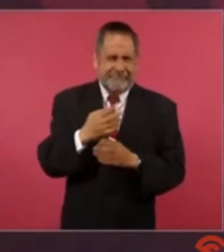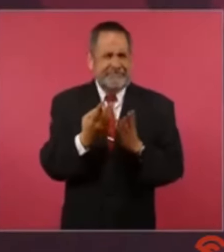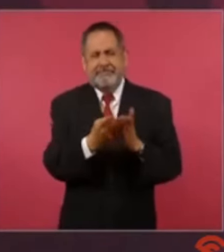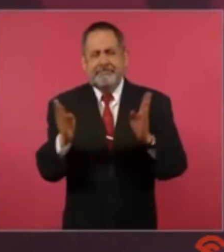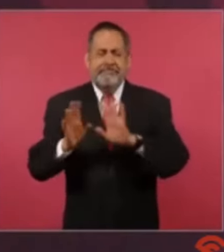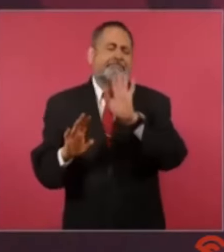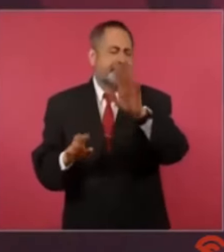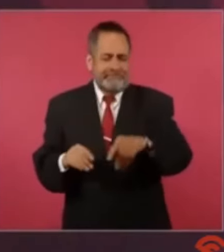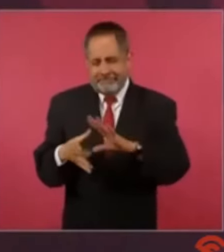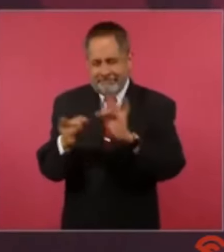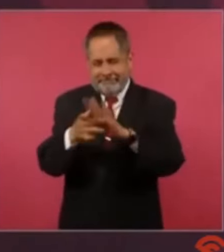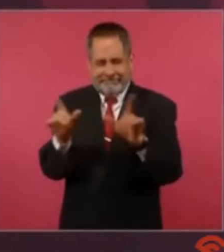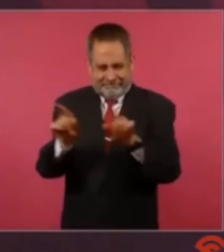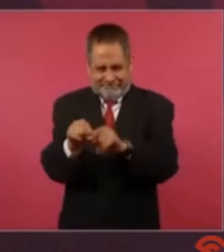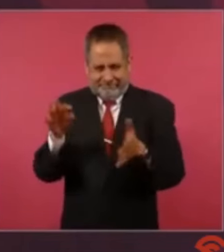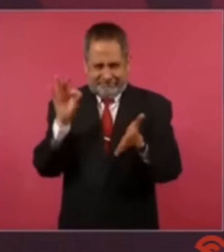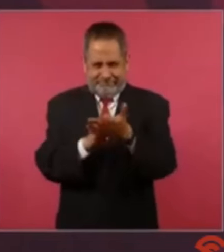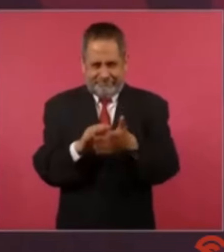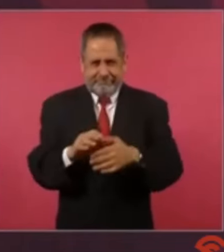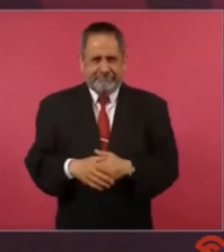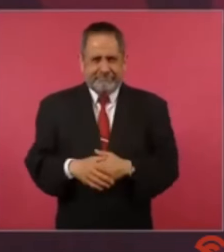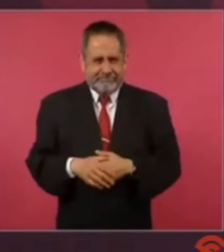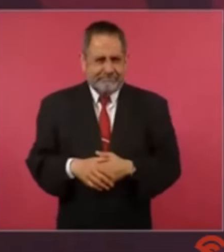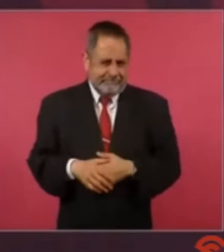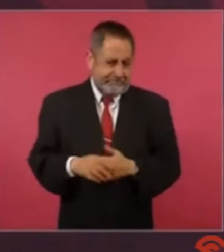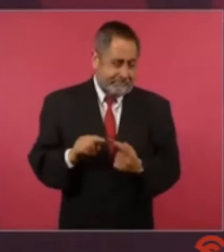Pero bueno, ahí lo dejo, ¿no? Porque